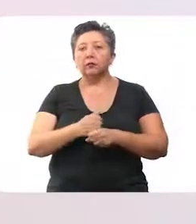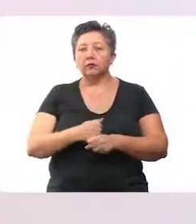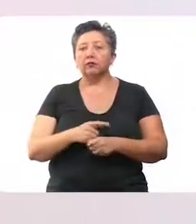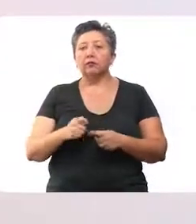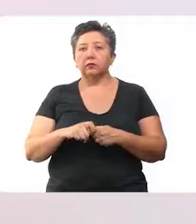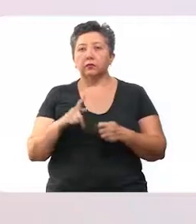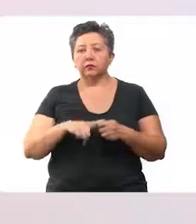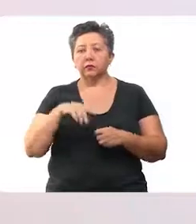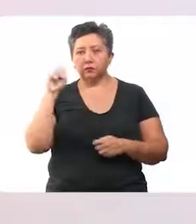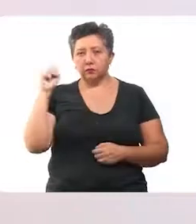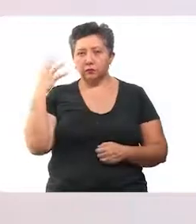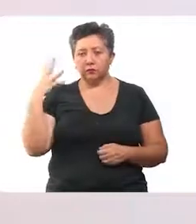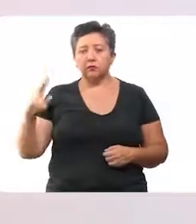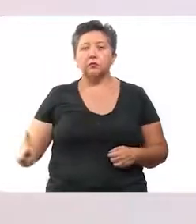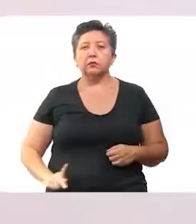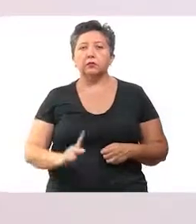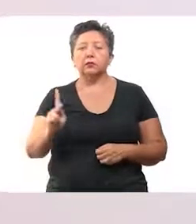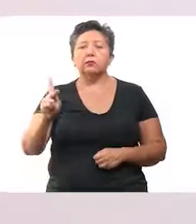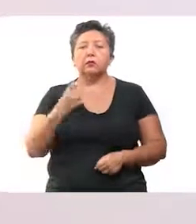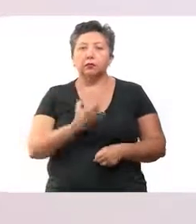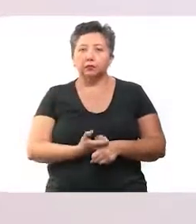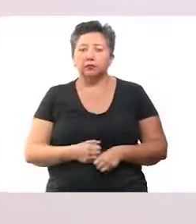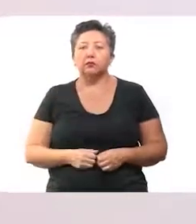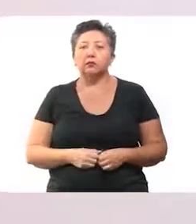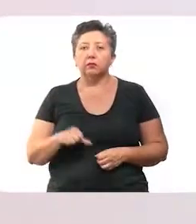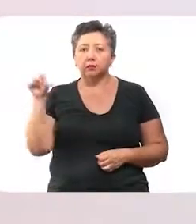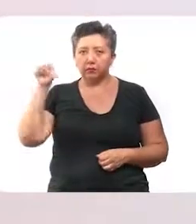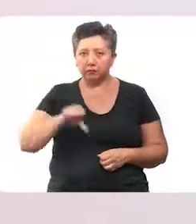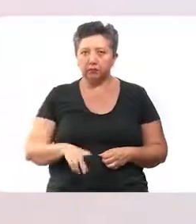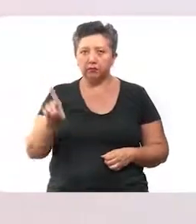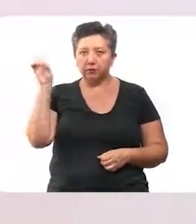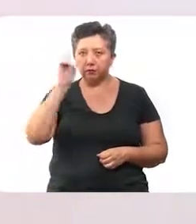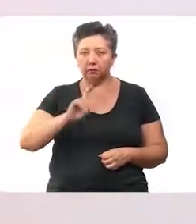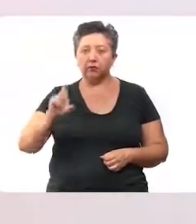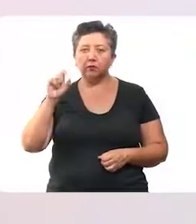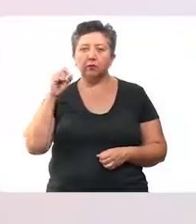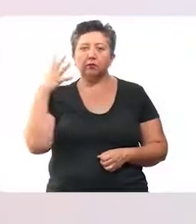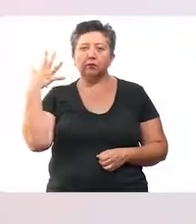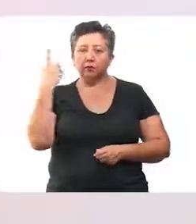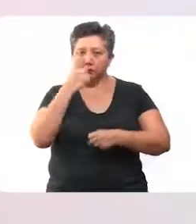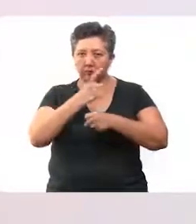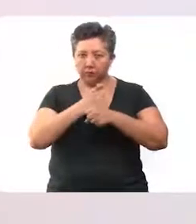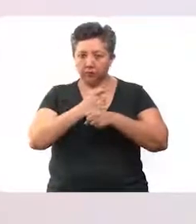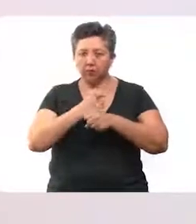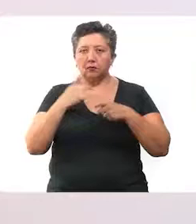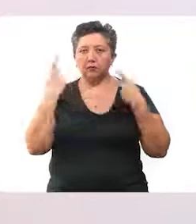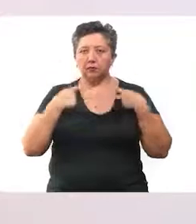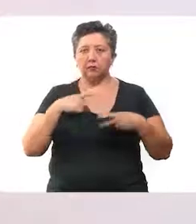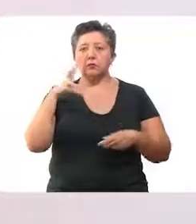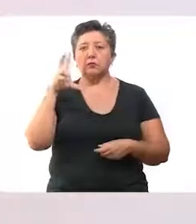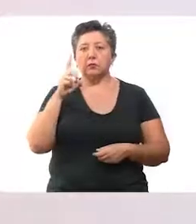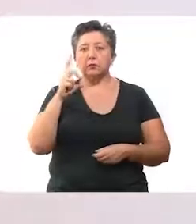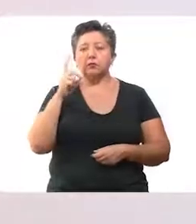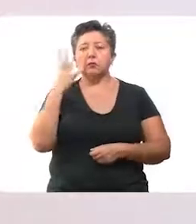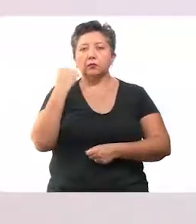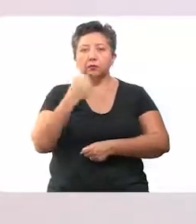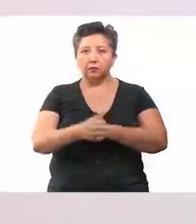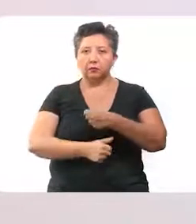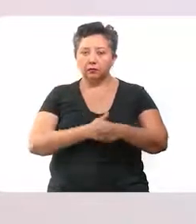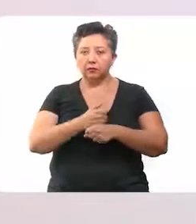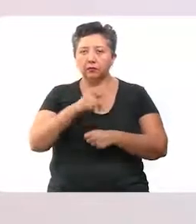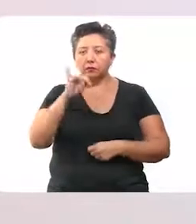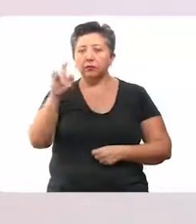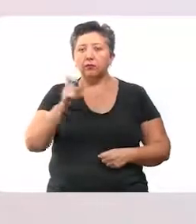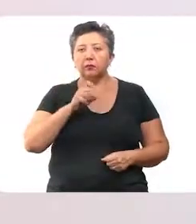en un total de 64 municipios del estado. Hoy domingo 25 se aplicará la primera dosis para personas de 30 a 39 años